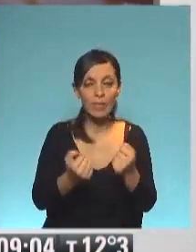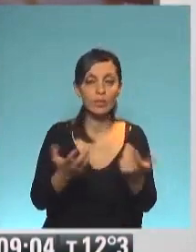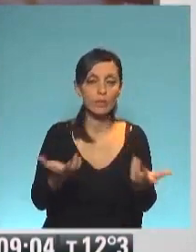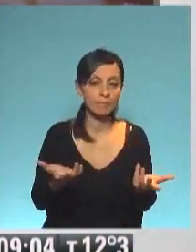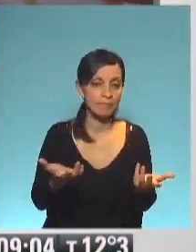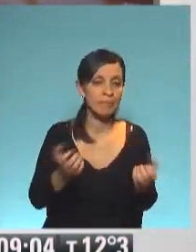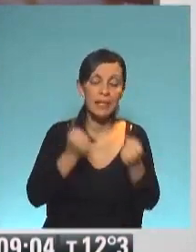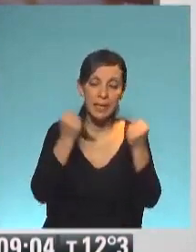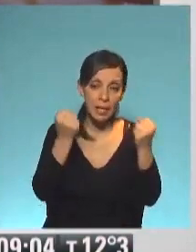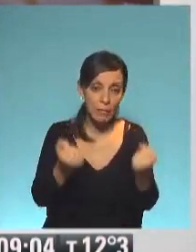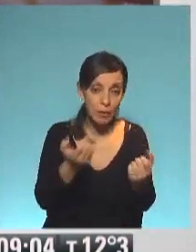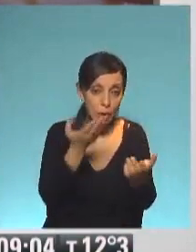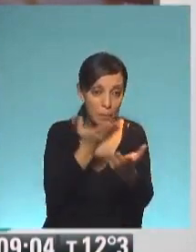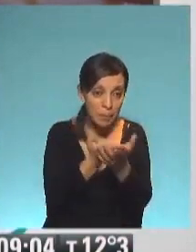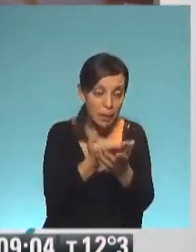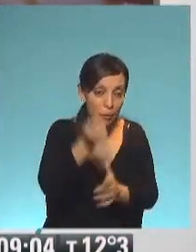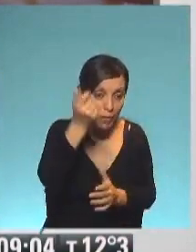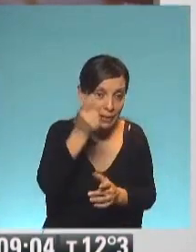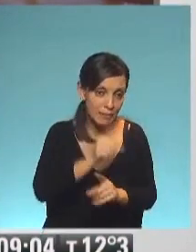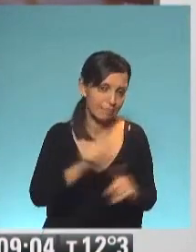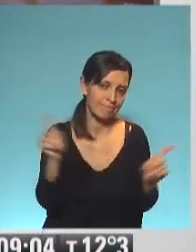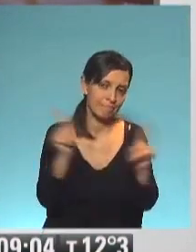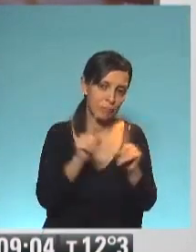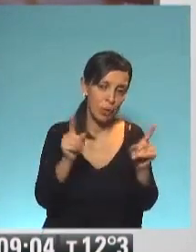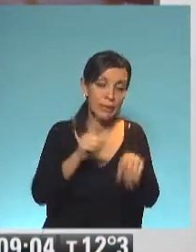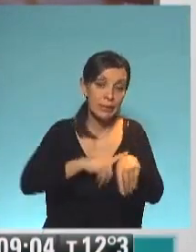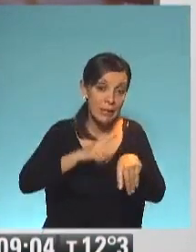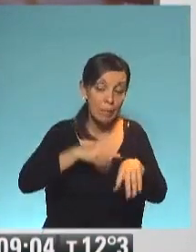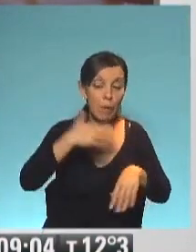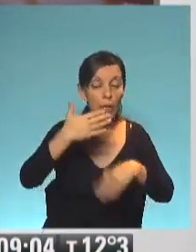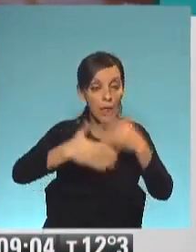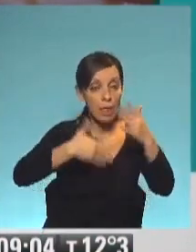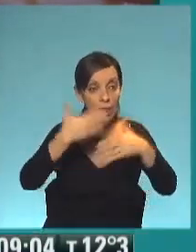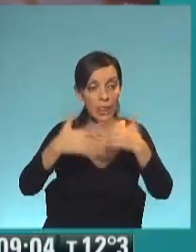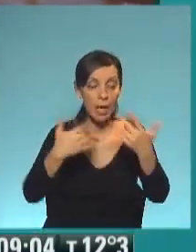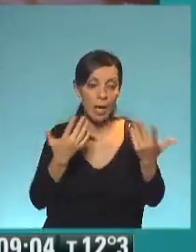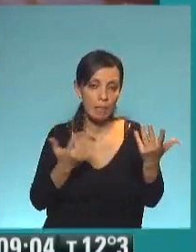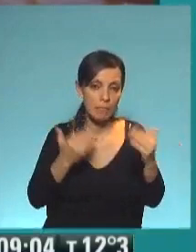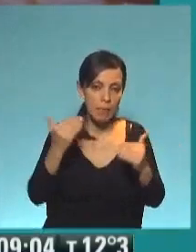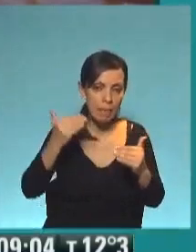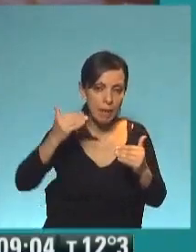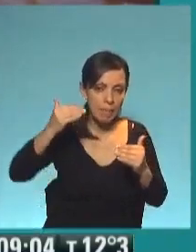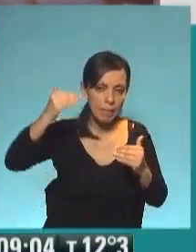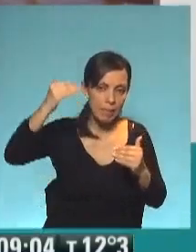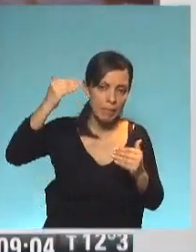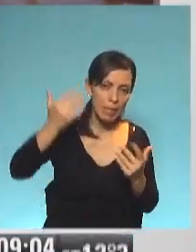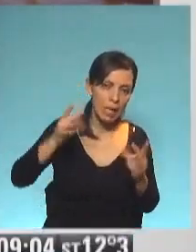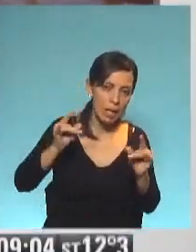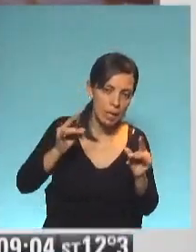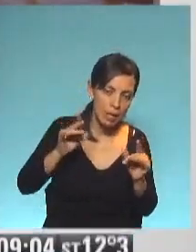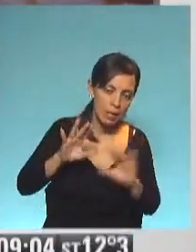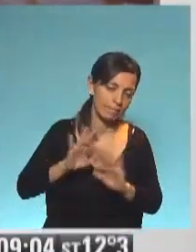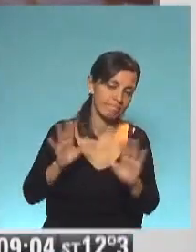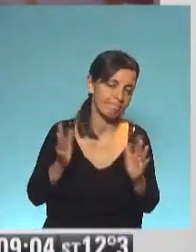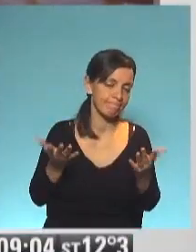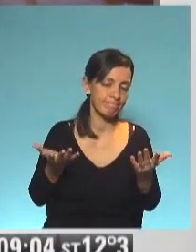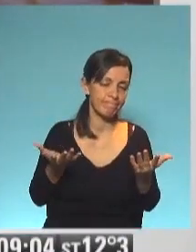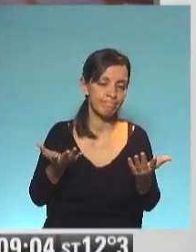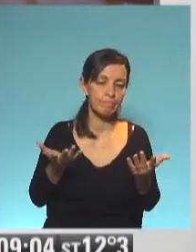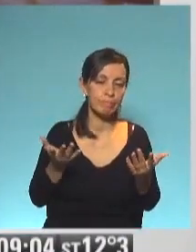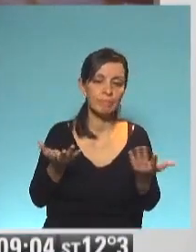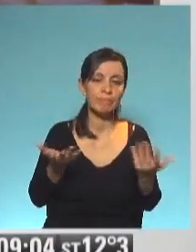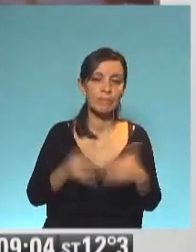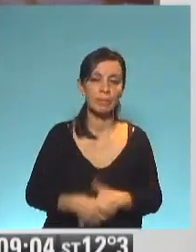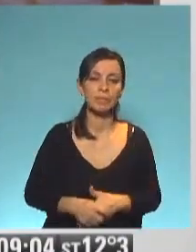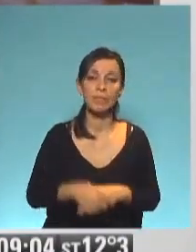esfuerzo que se está pidiendo no es fácil, y a medida que pasa el tiempo, cada vez es un desafío mayor, pero que el camino es